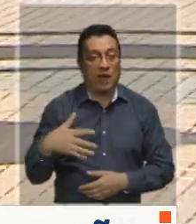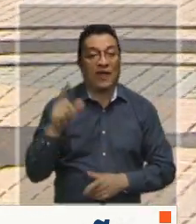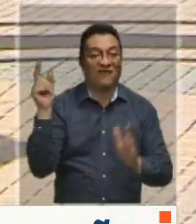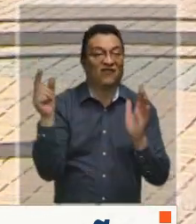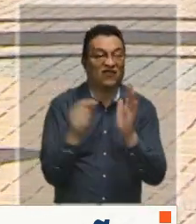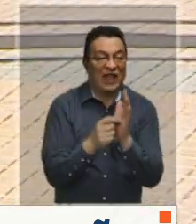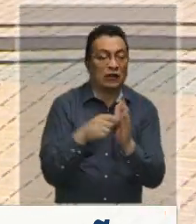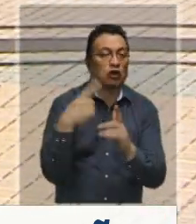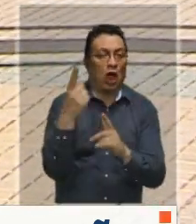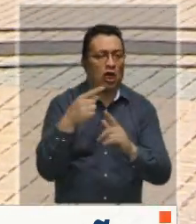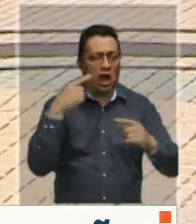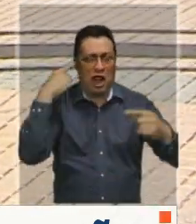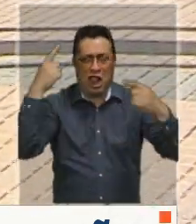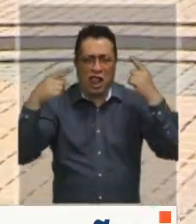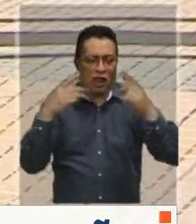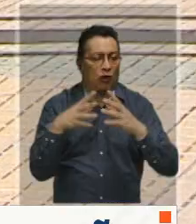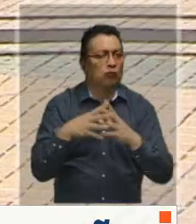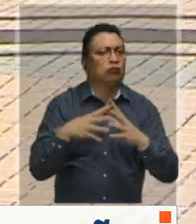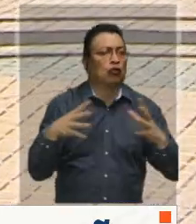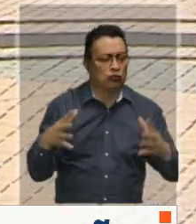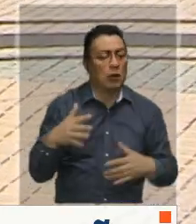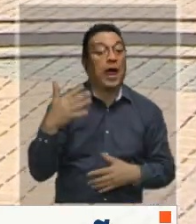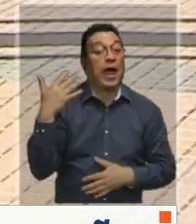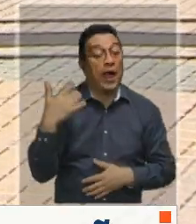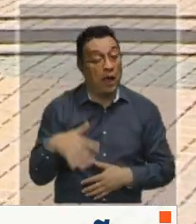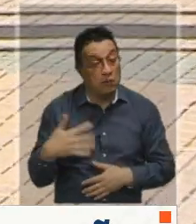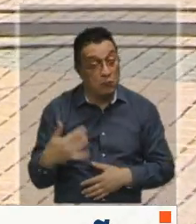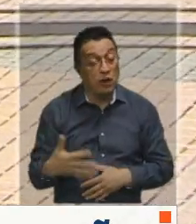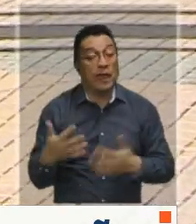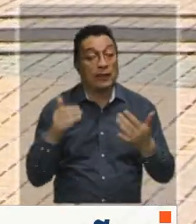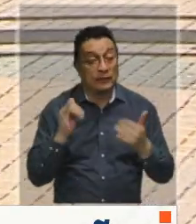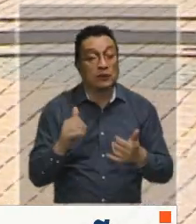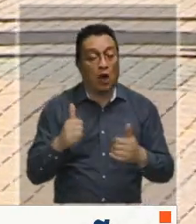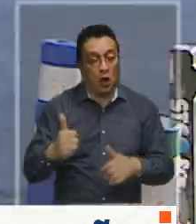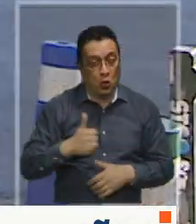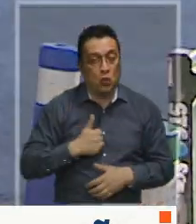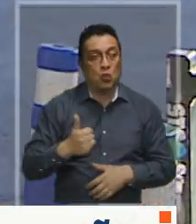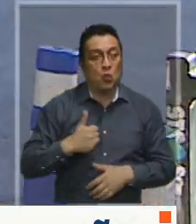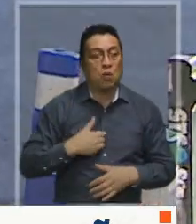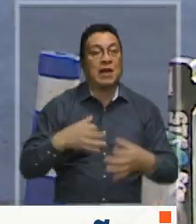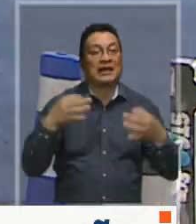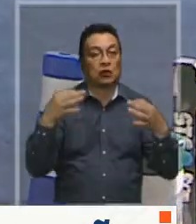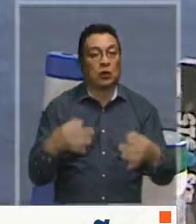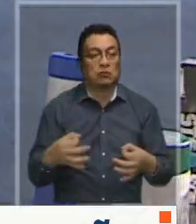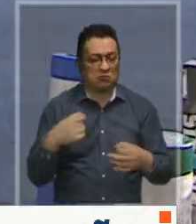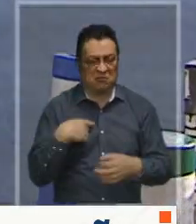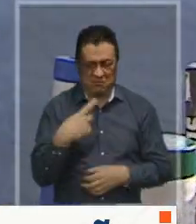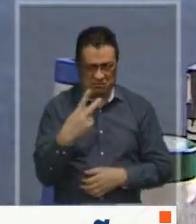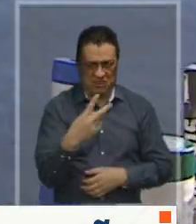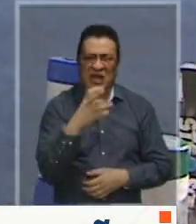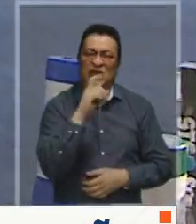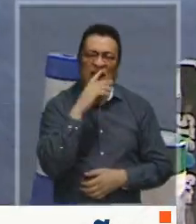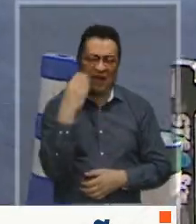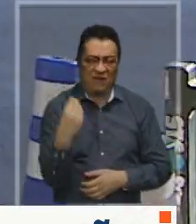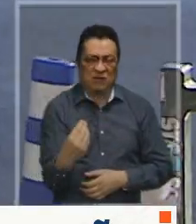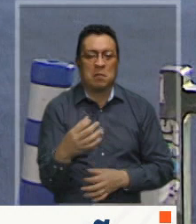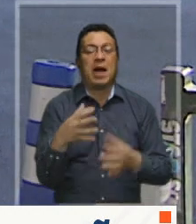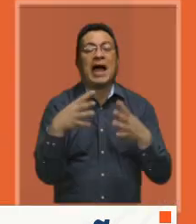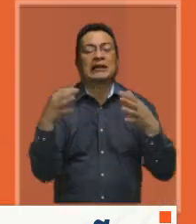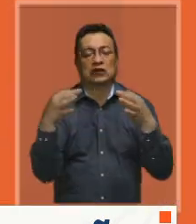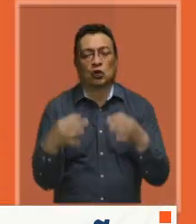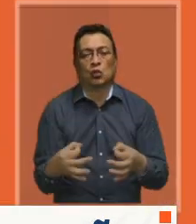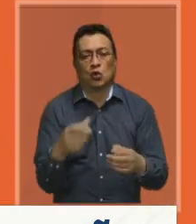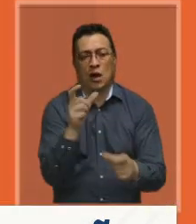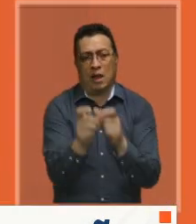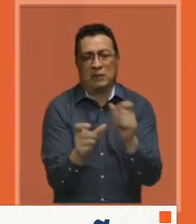vuelve un poco loca, entonces es importante que se cumpla la seguridad. Yo creo que está bien, es más seguro, para la gente sobre